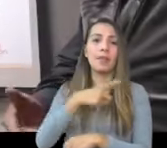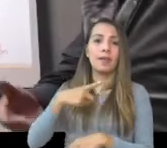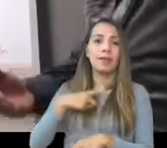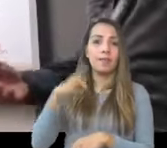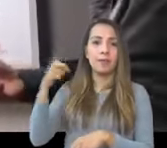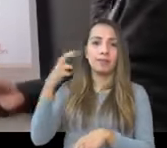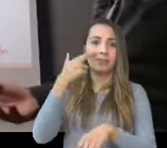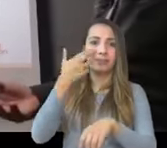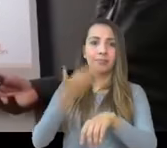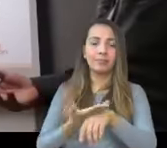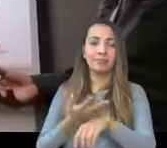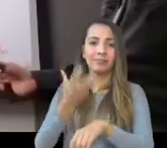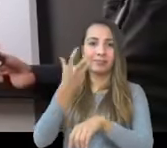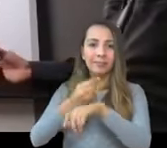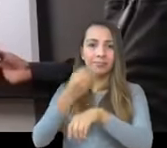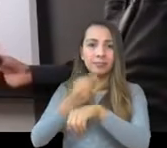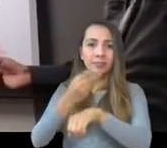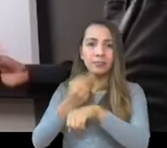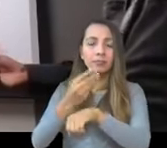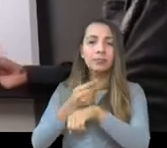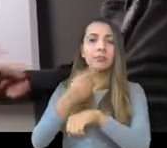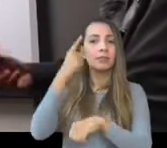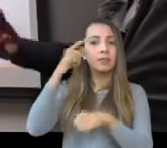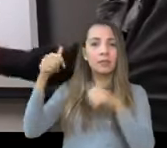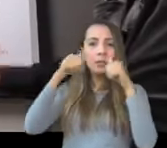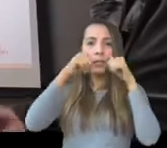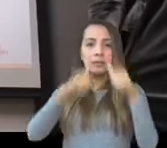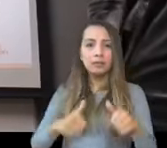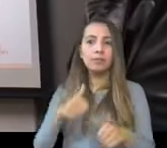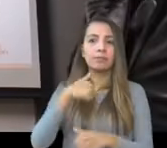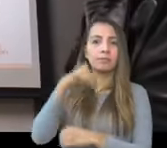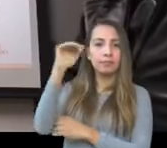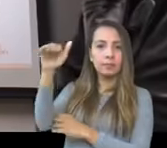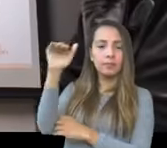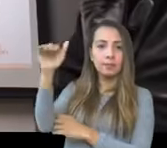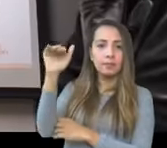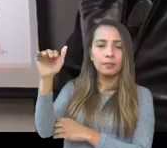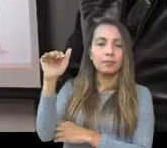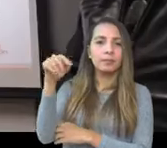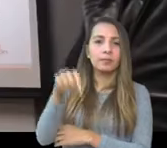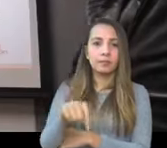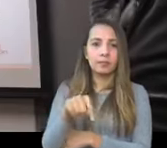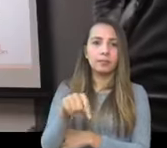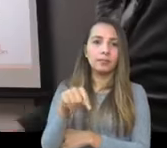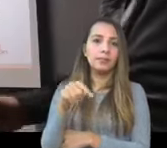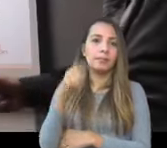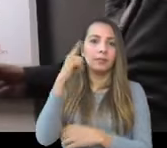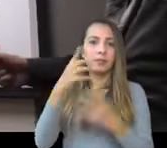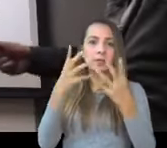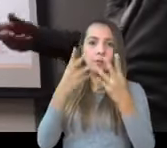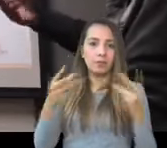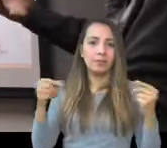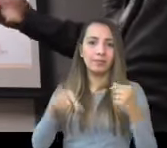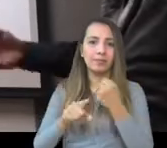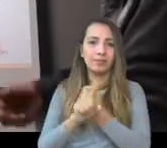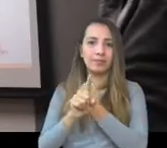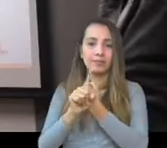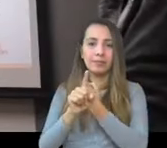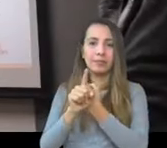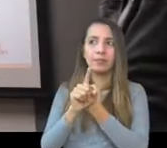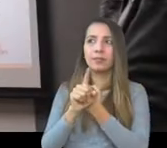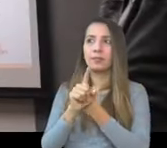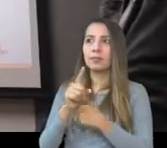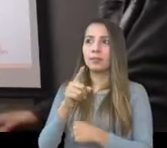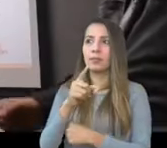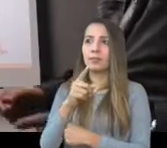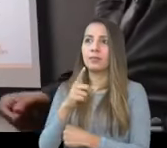técnica para que atendiera, obviamente dada la gravedad del asunto, es que se coordinara rápidamente